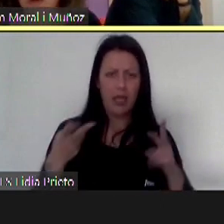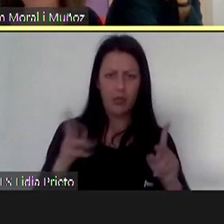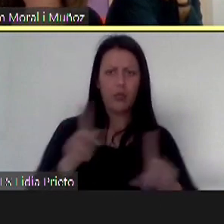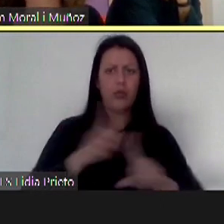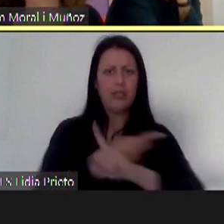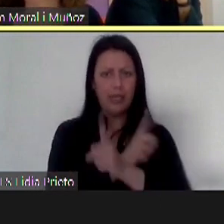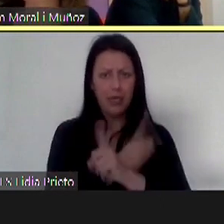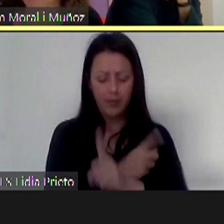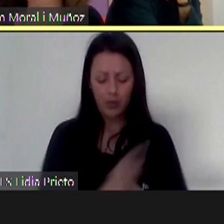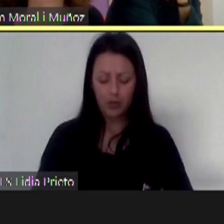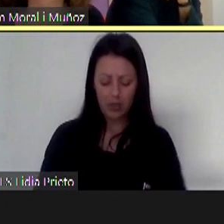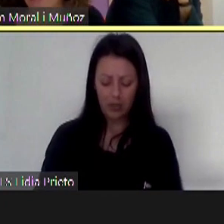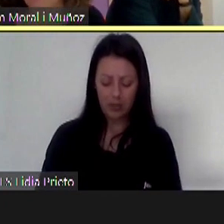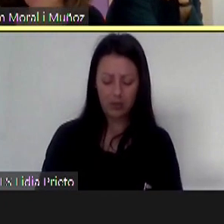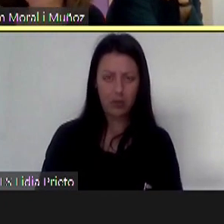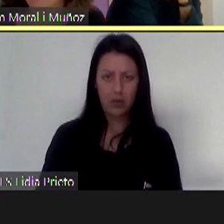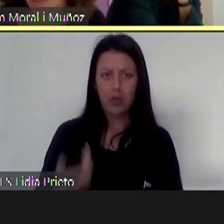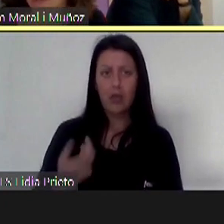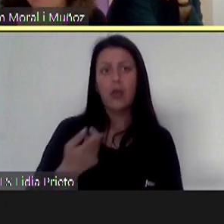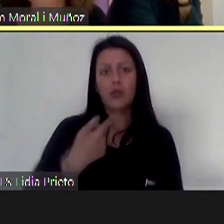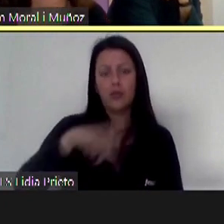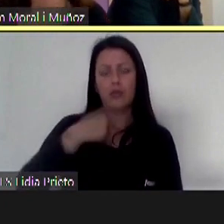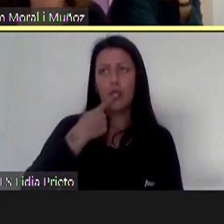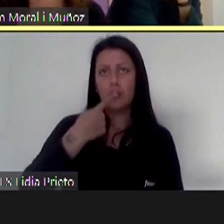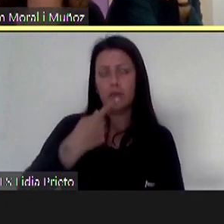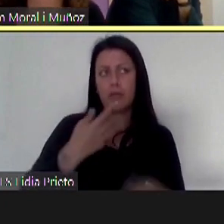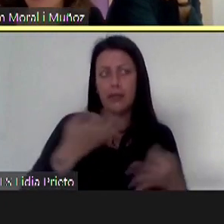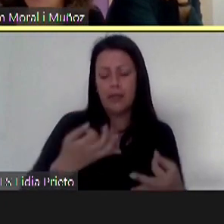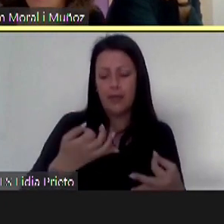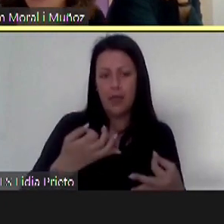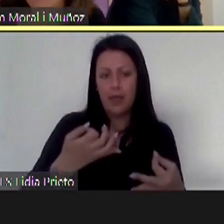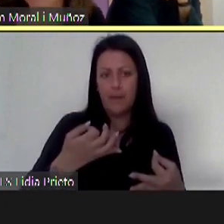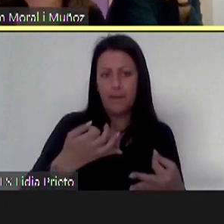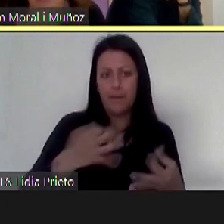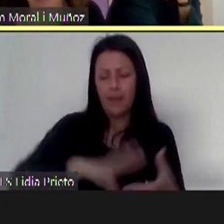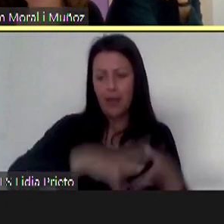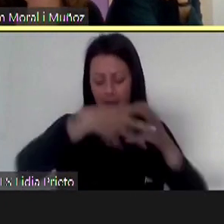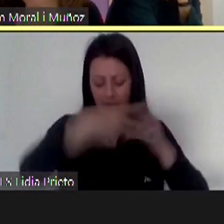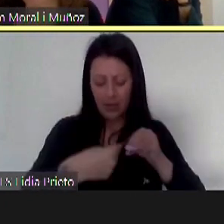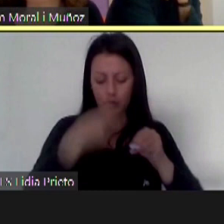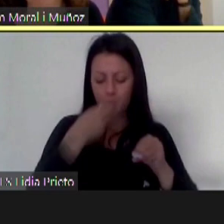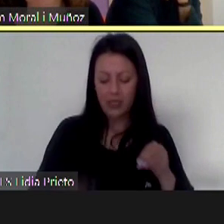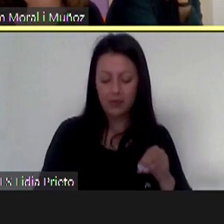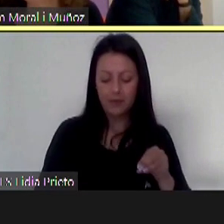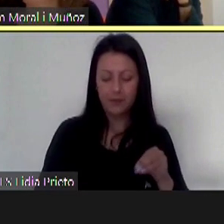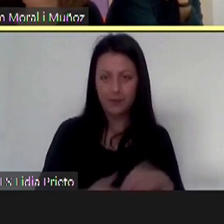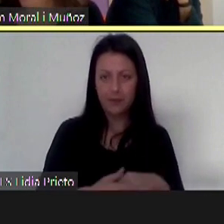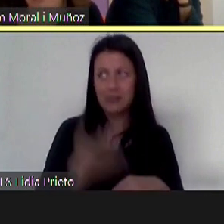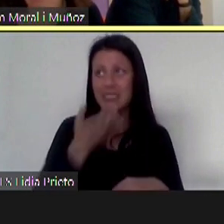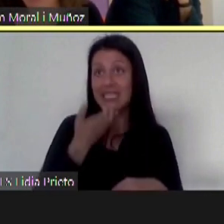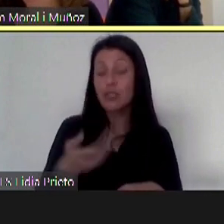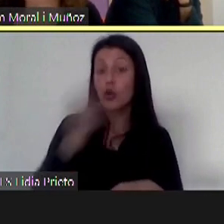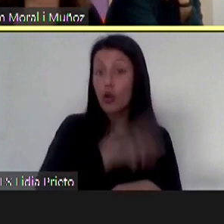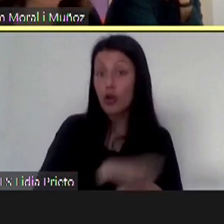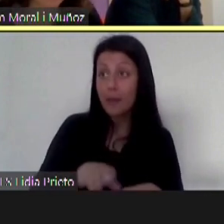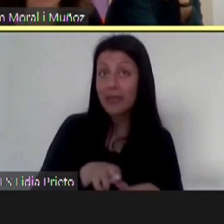en agitación tampoco nosotros tenemos que decir sí o nada, ni nada. Y si tenemos la agitación estudiando más, y mira, si esto me lo vuelves a repetir,